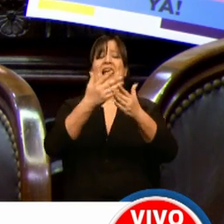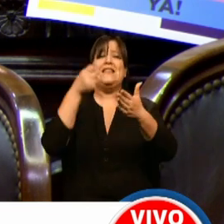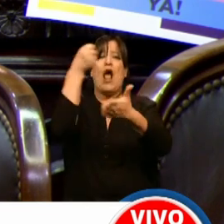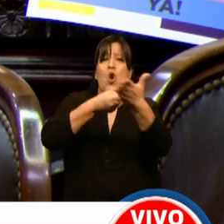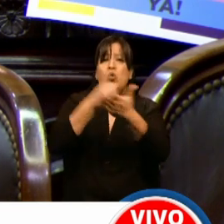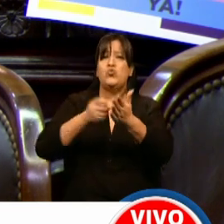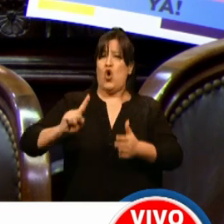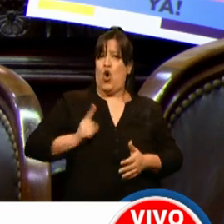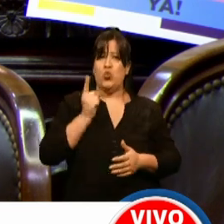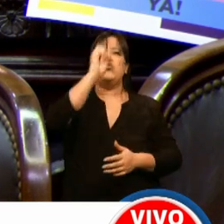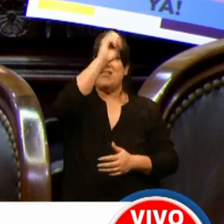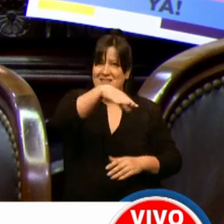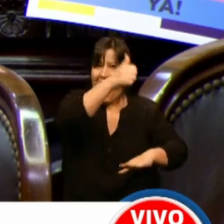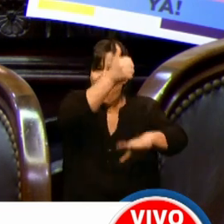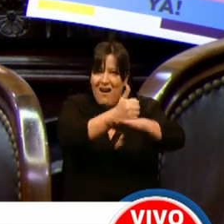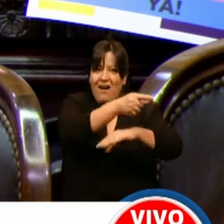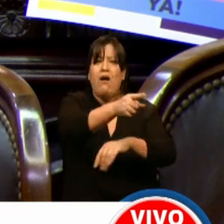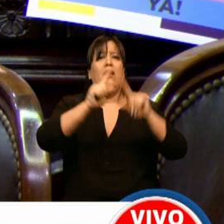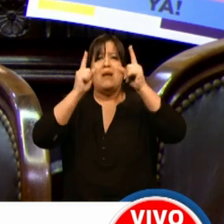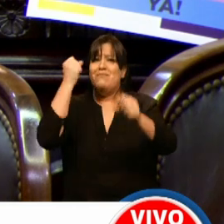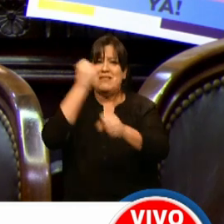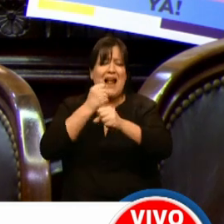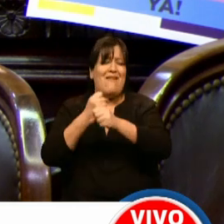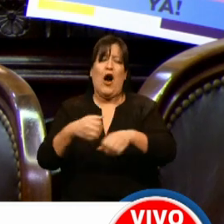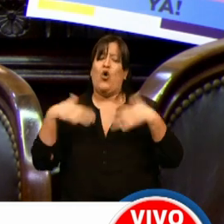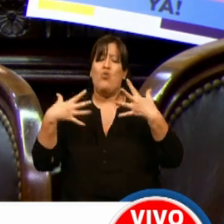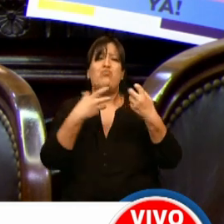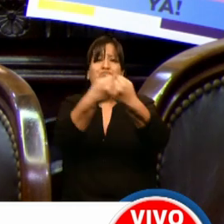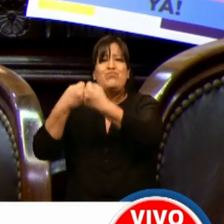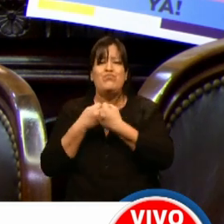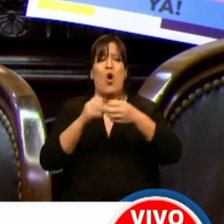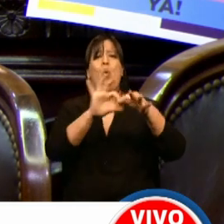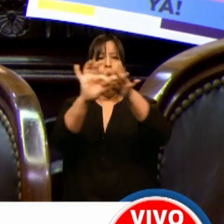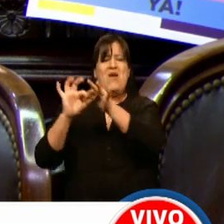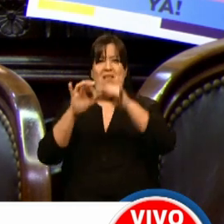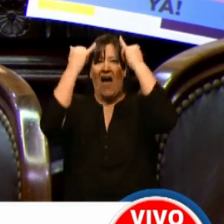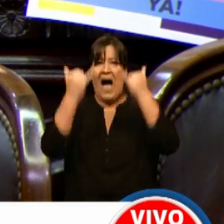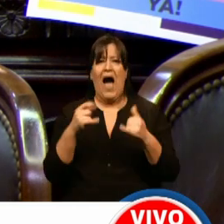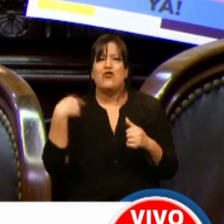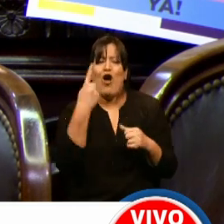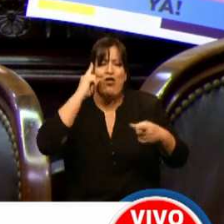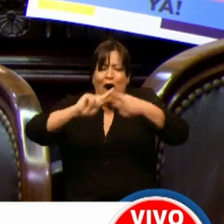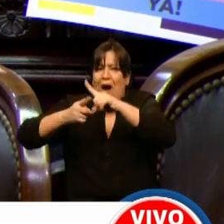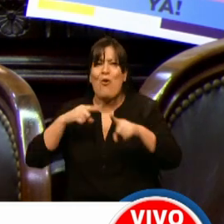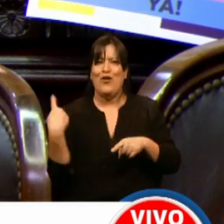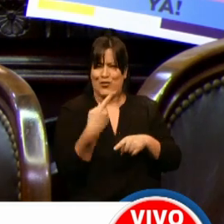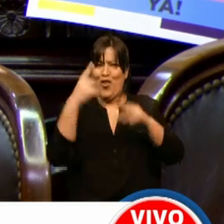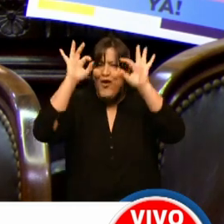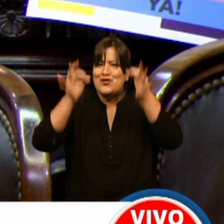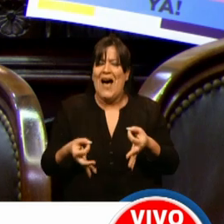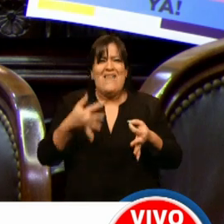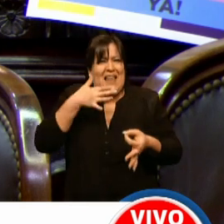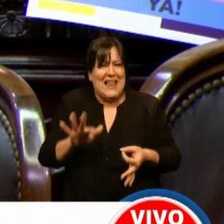presentes un trabajo enorme de construcción de consensos de unidad de ponerse de acuerdo entendiendo que hay